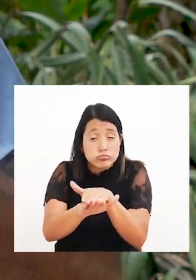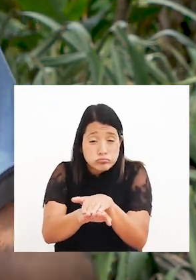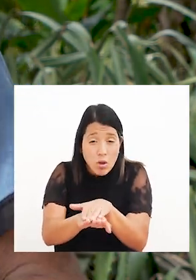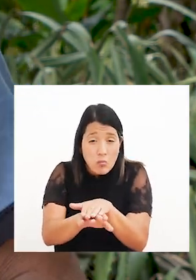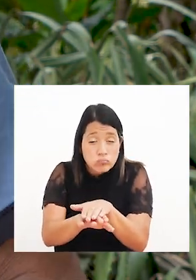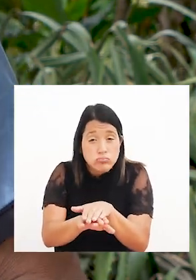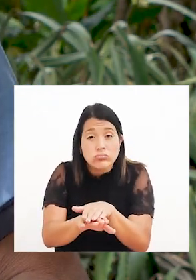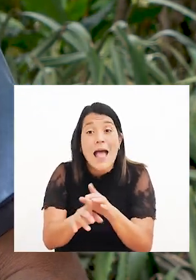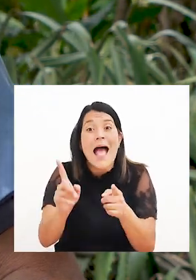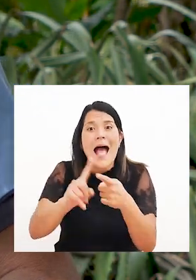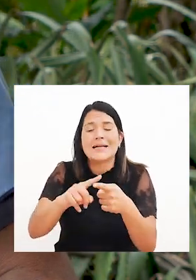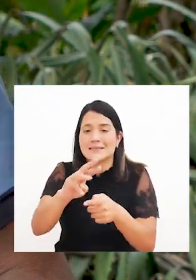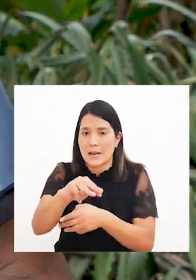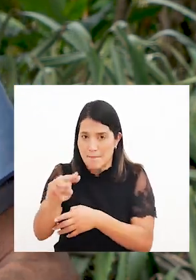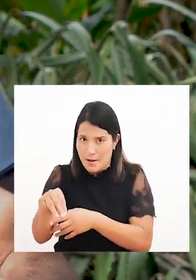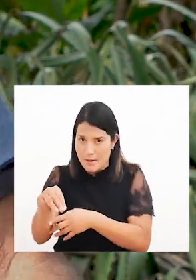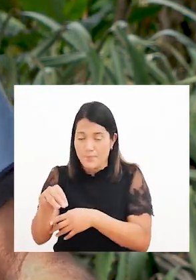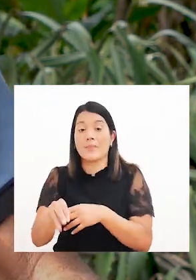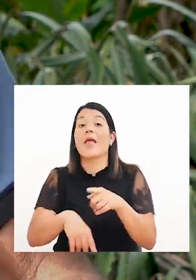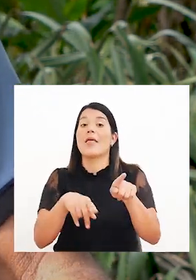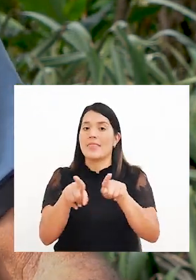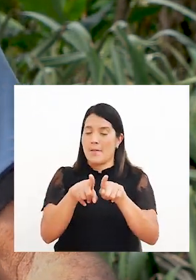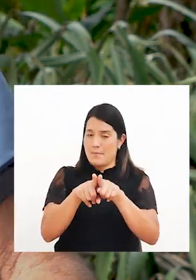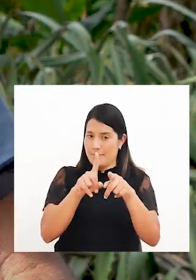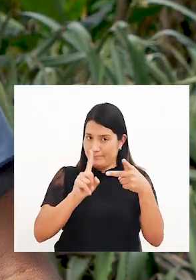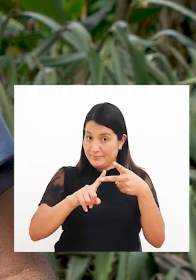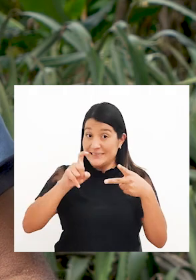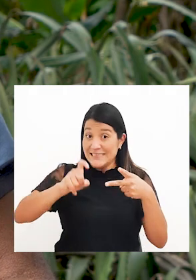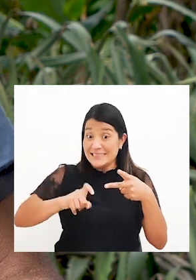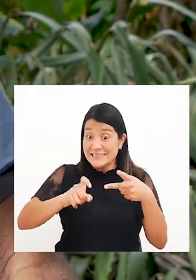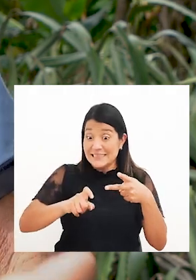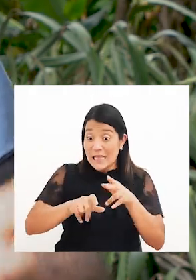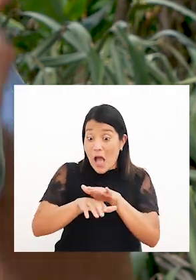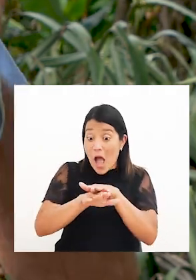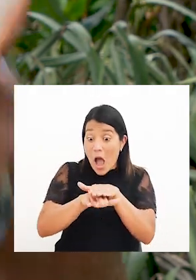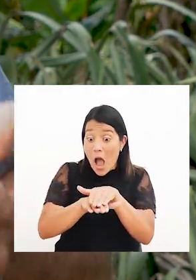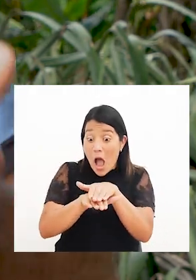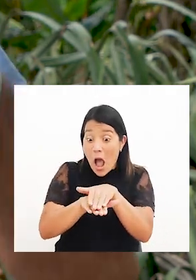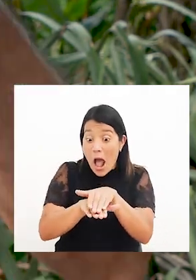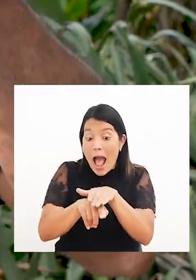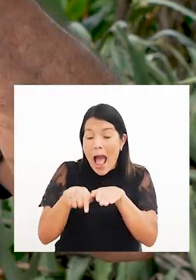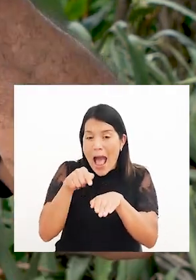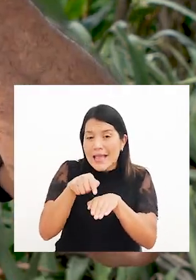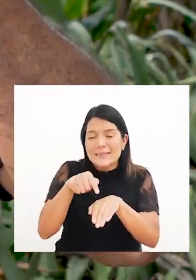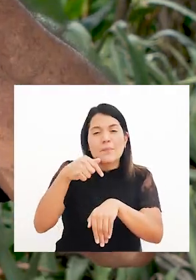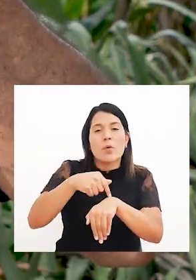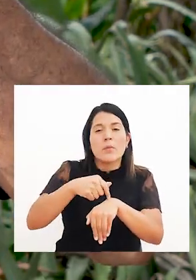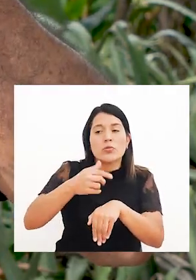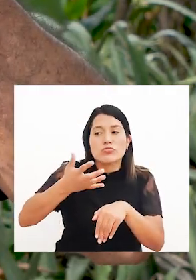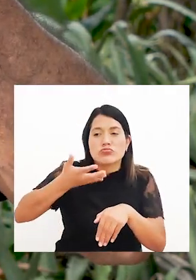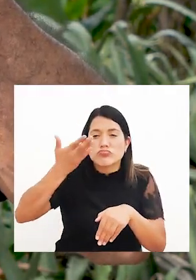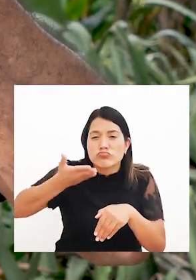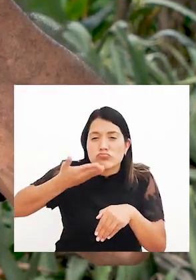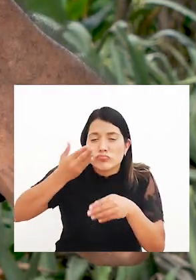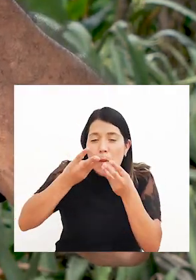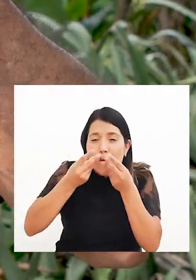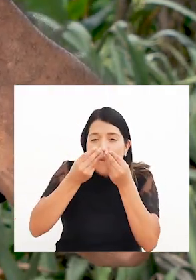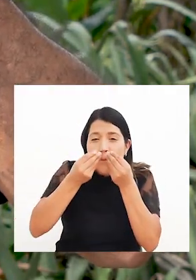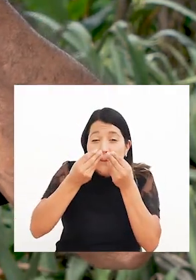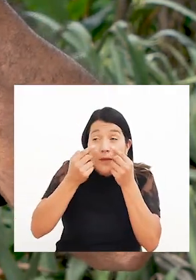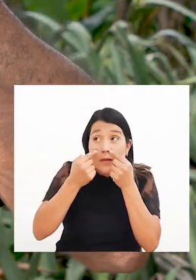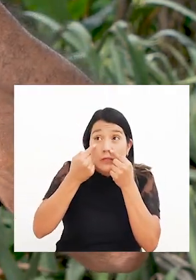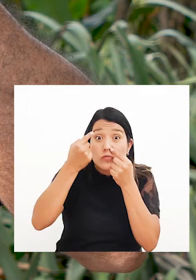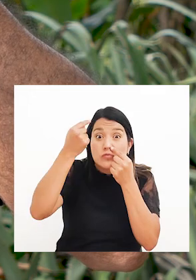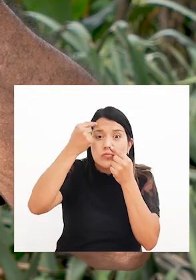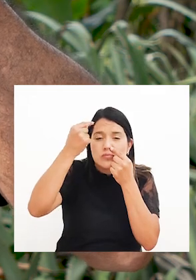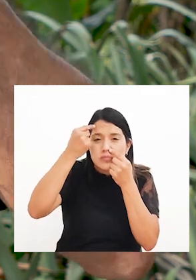recoger sustancias de la playa, el olor son sustancias, claro. Que esa ellas la agarran y la graban en la cabecita, en el cerebro la